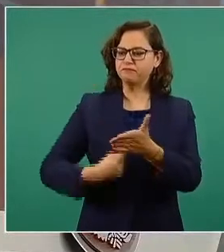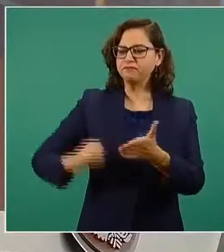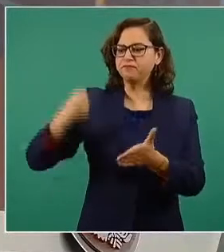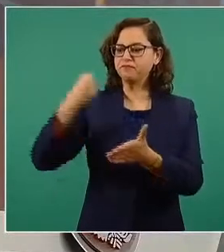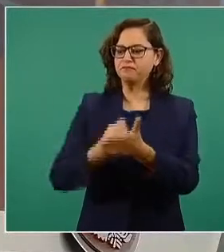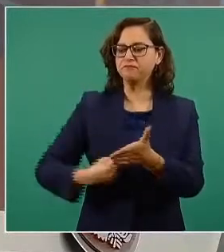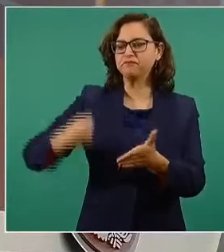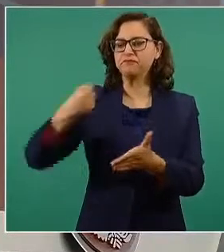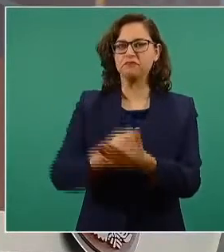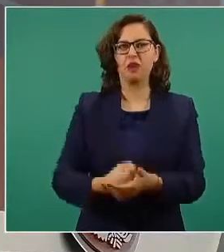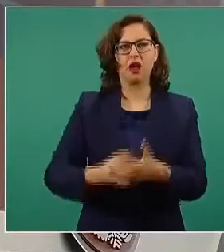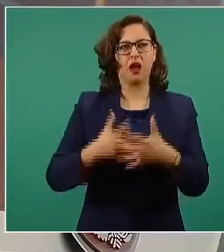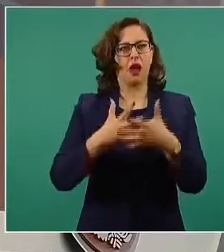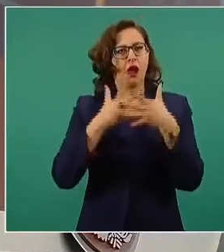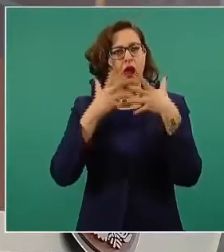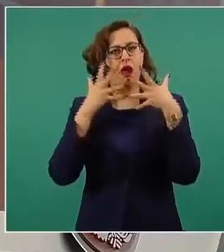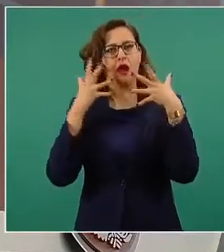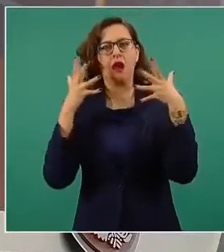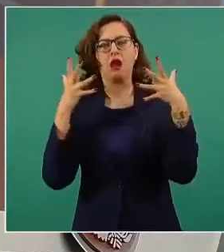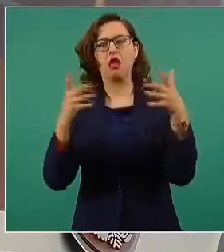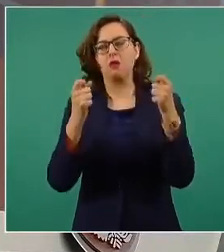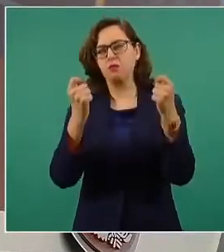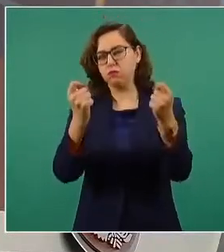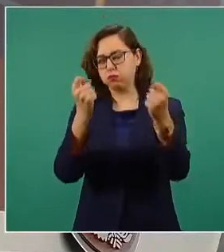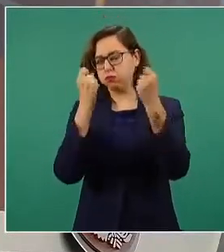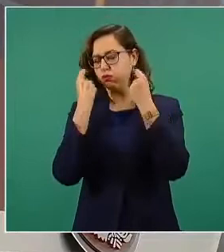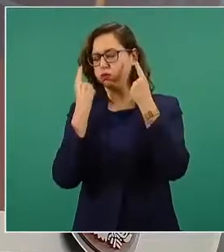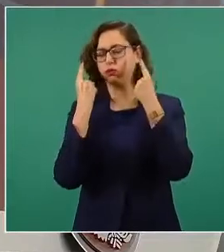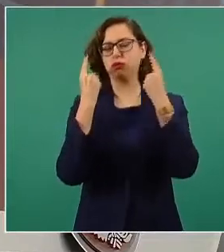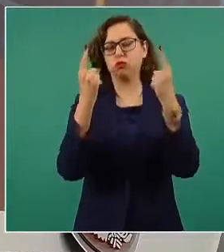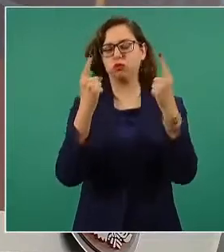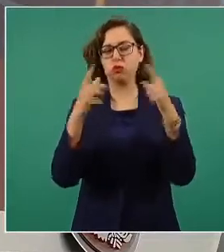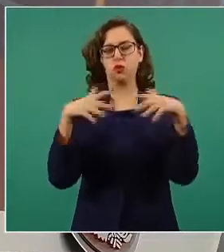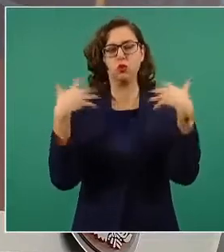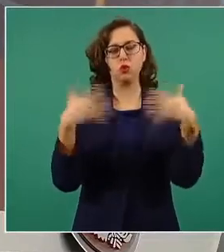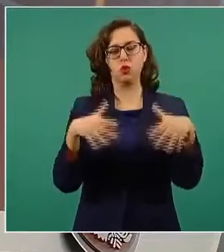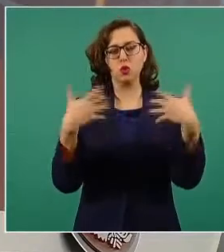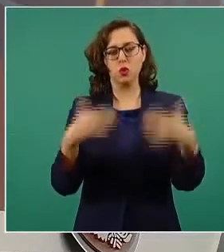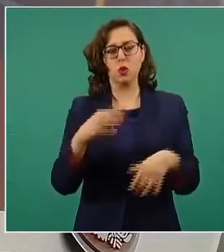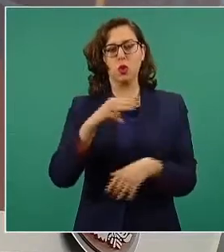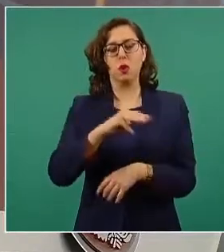civilización y todas las que construyeron y precedieron al náhuatl,